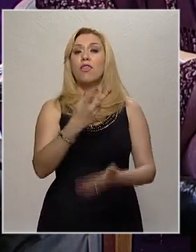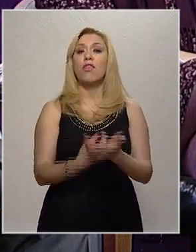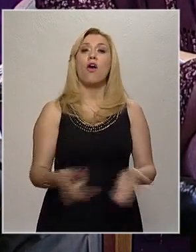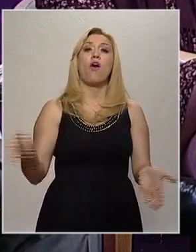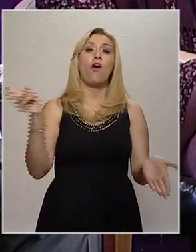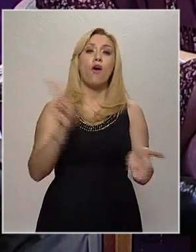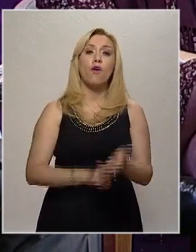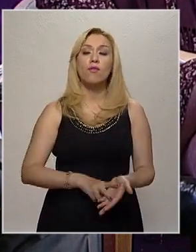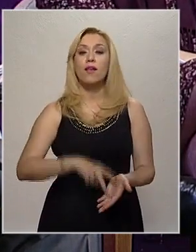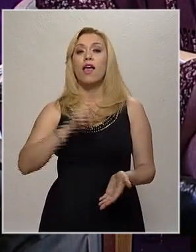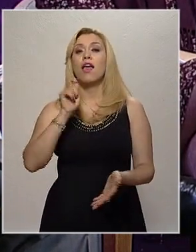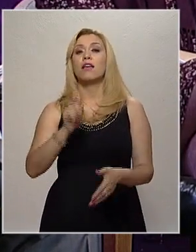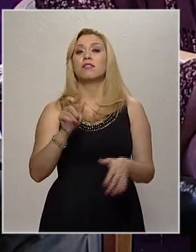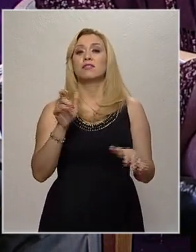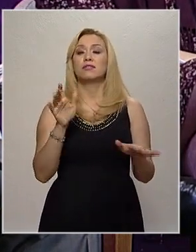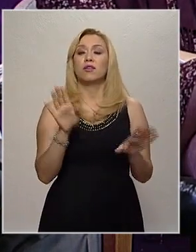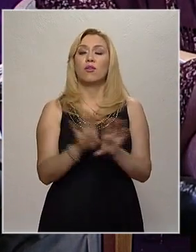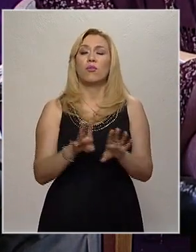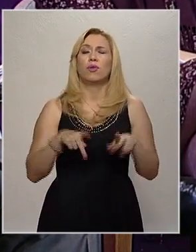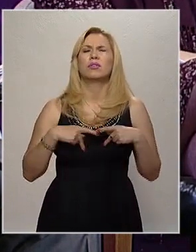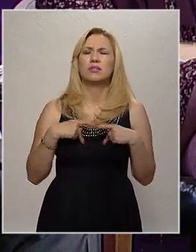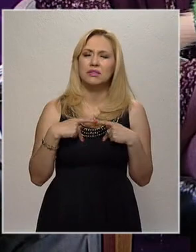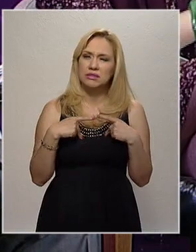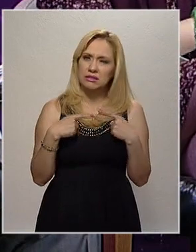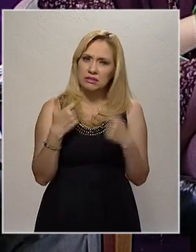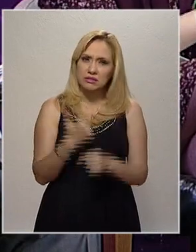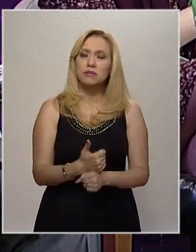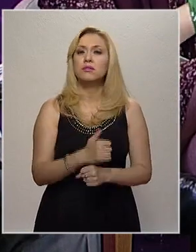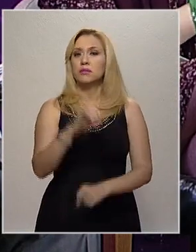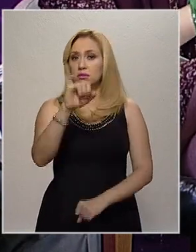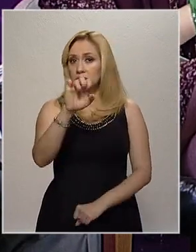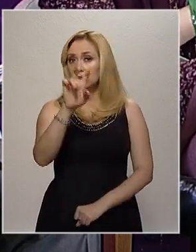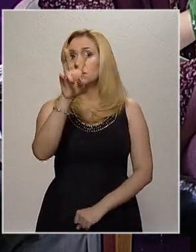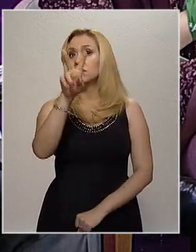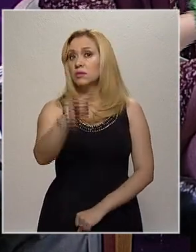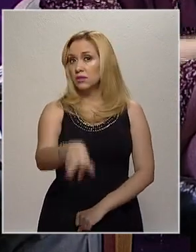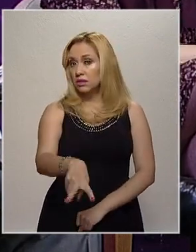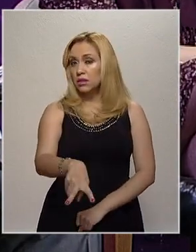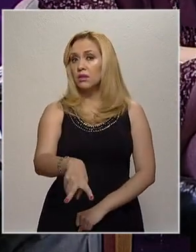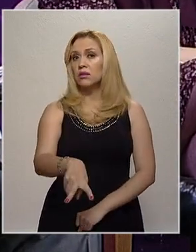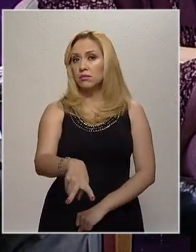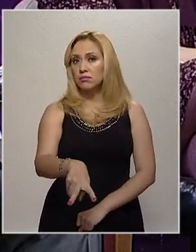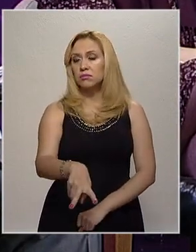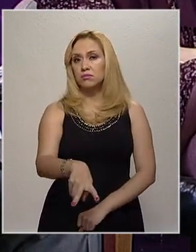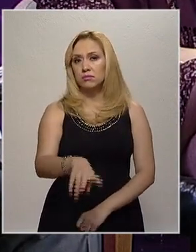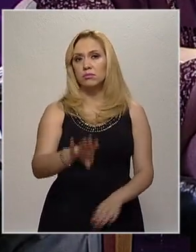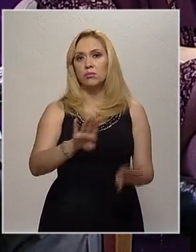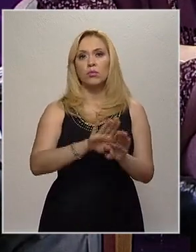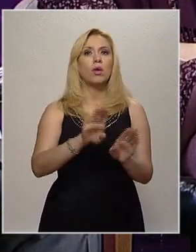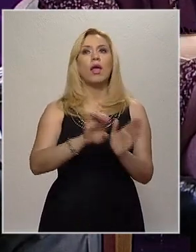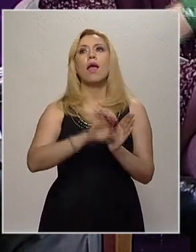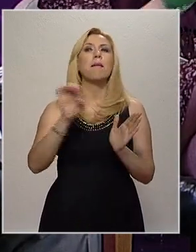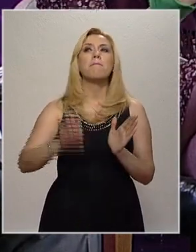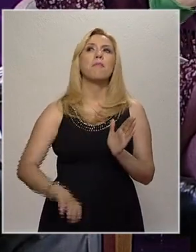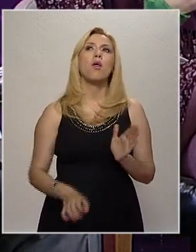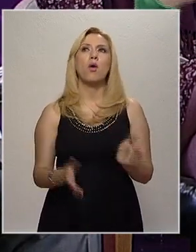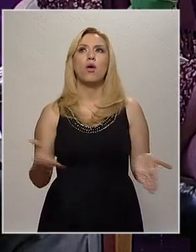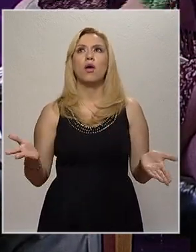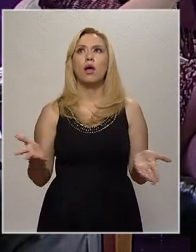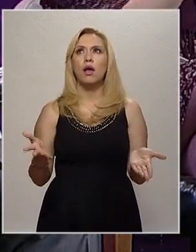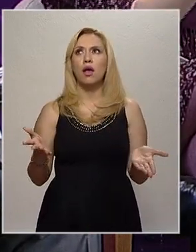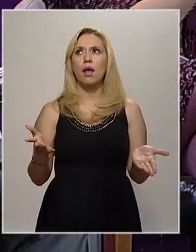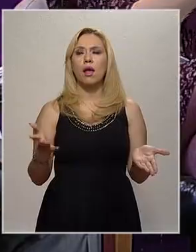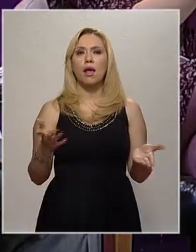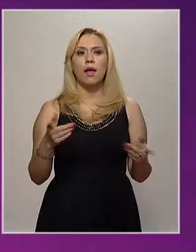condición adicional, por ejemplo, por... Exacto. Ujú. Sí, esto es justo el enfoque interseccional, Así que es. es, por ejemplo, que puede esta violencia, o